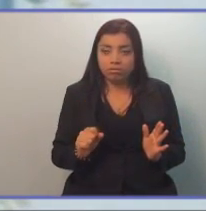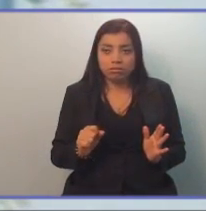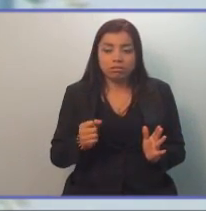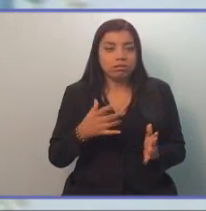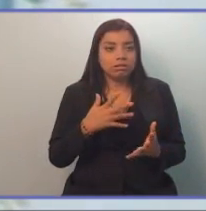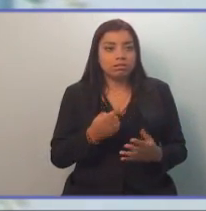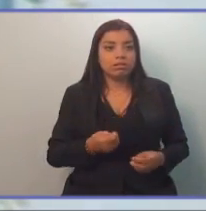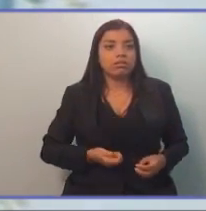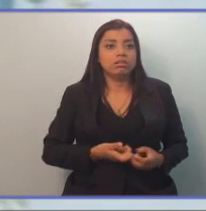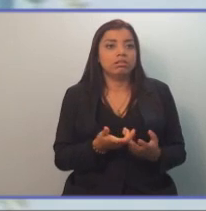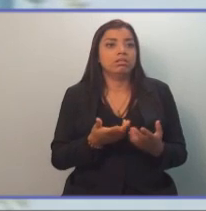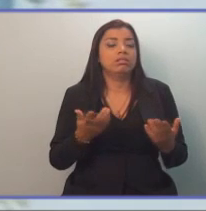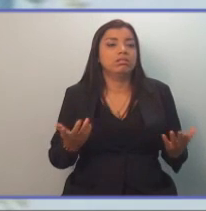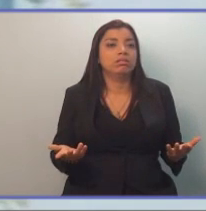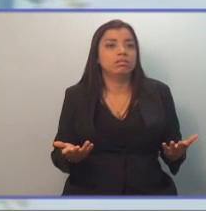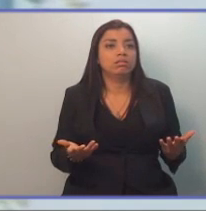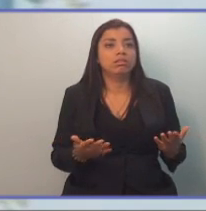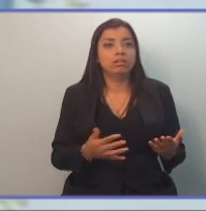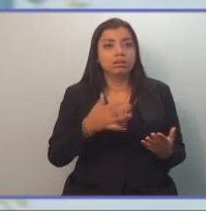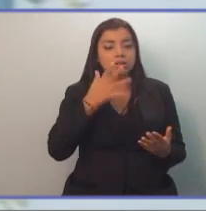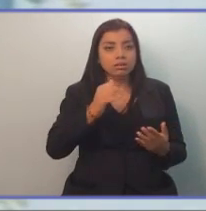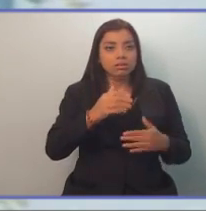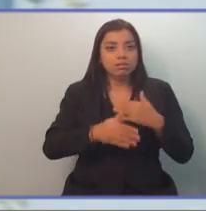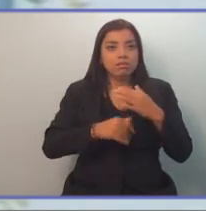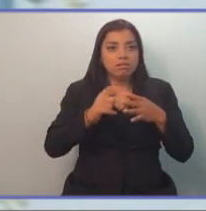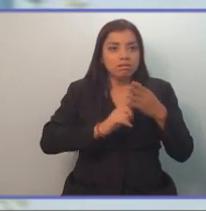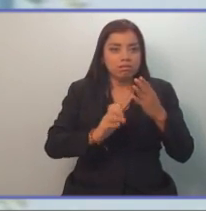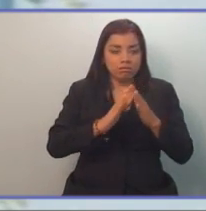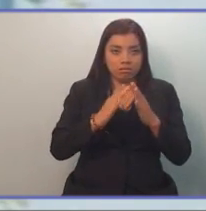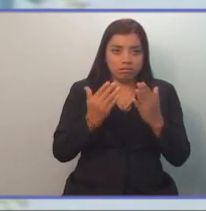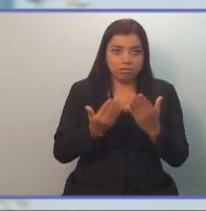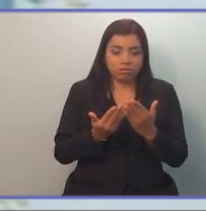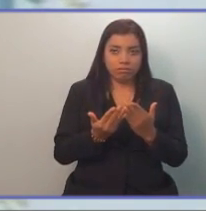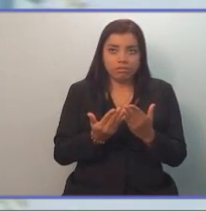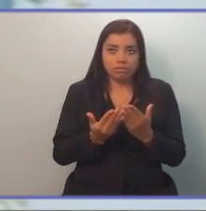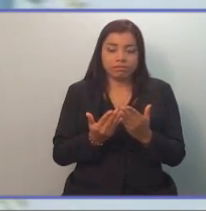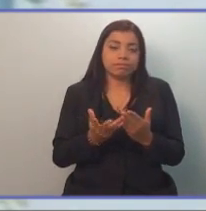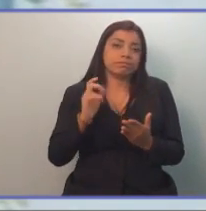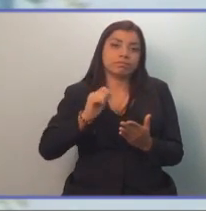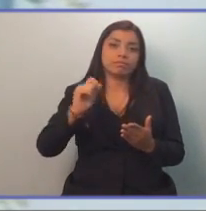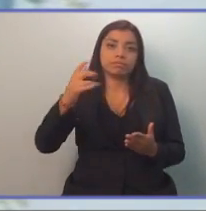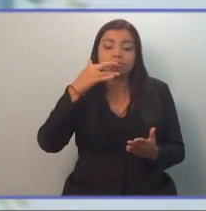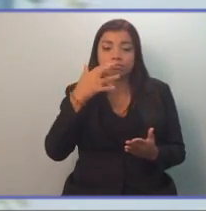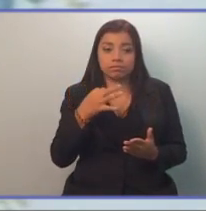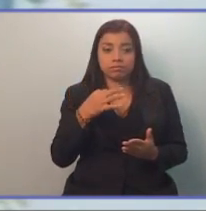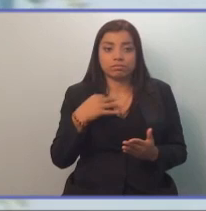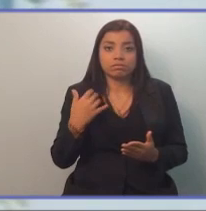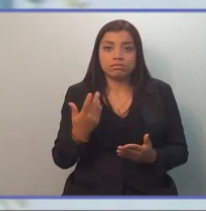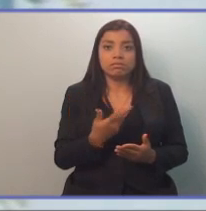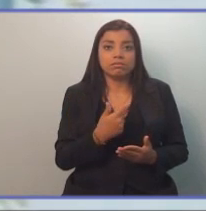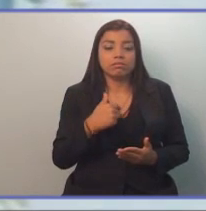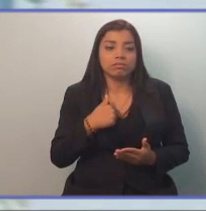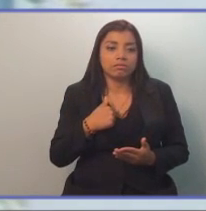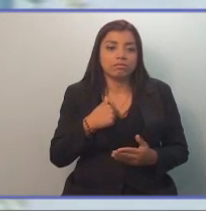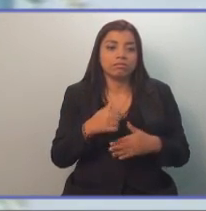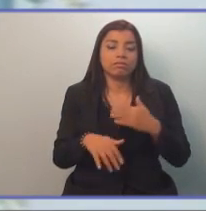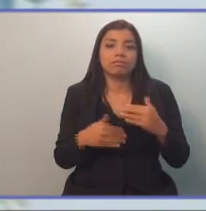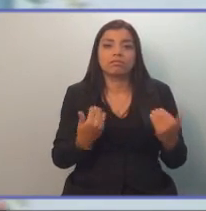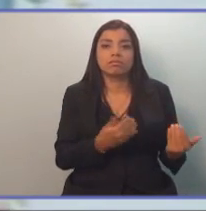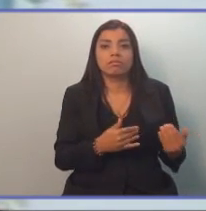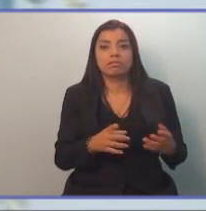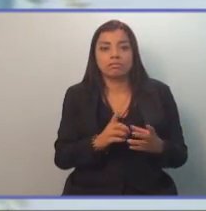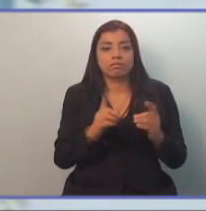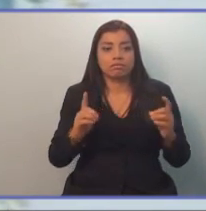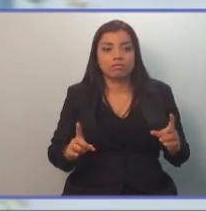decir, con respecto a la Sala de lo Constitucional, que si bien es cierto, lo que tengo son diplomados